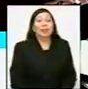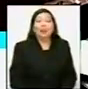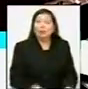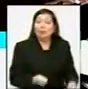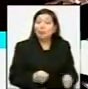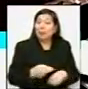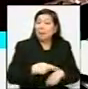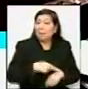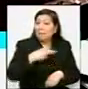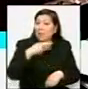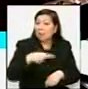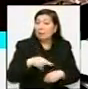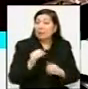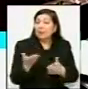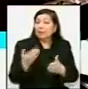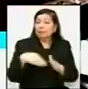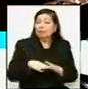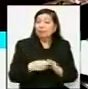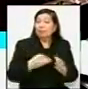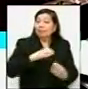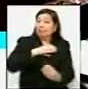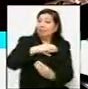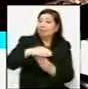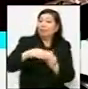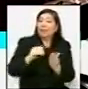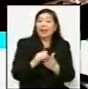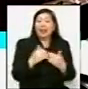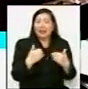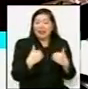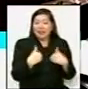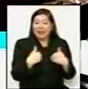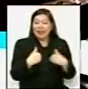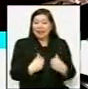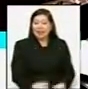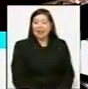movimientos regionales también se estarían involucrados, tienen